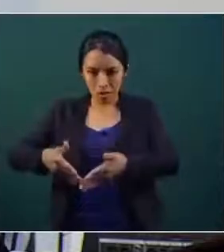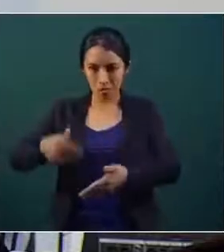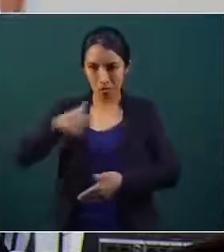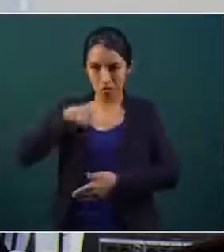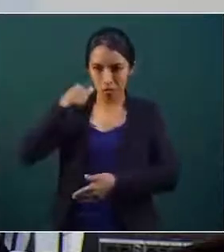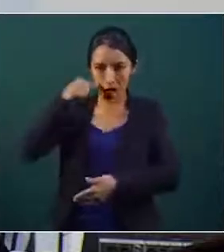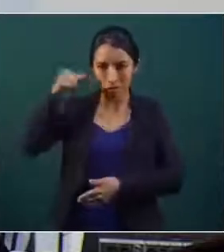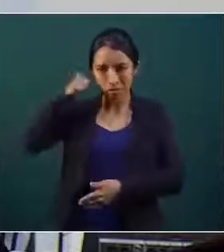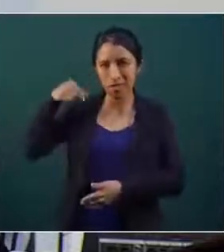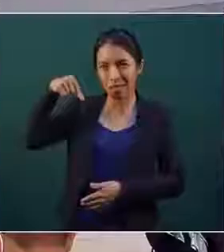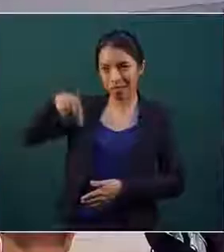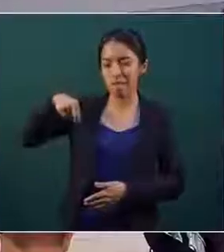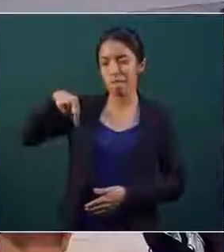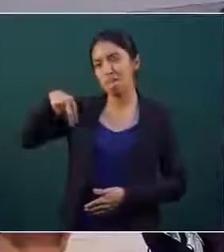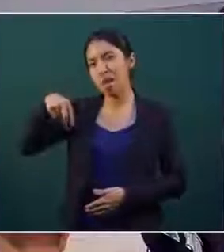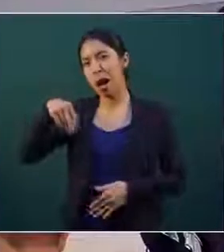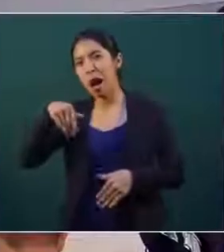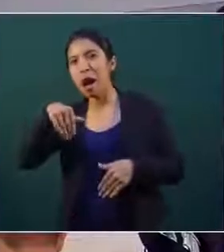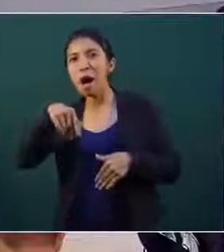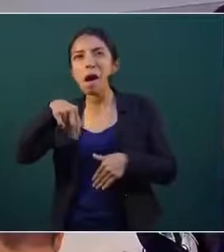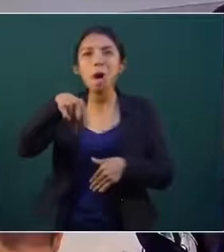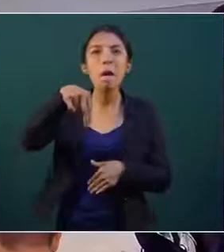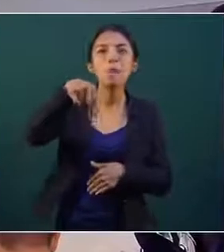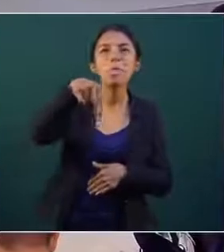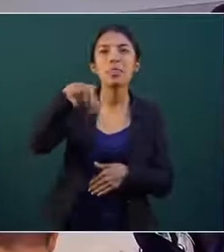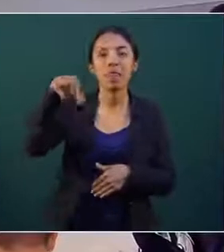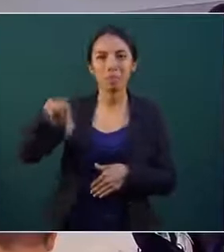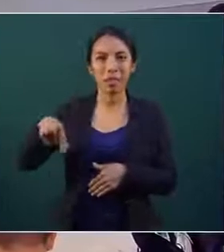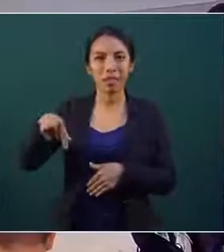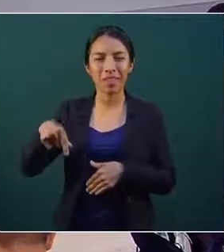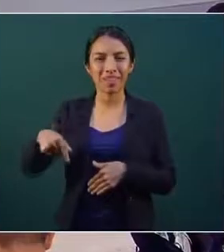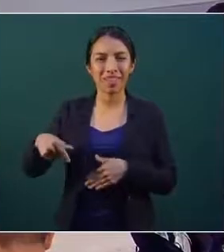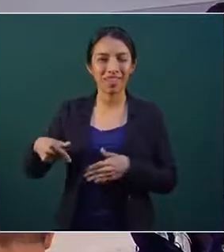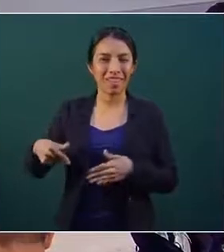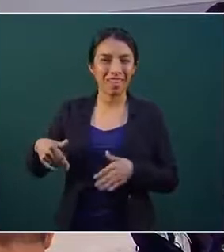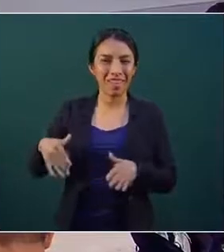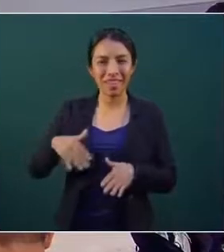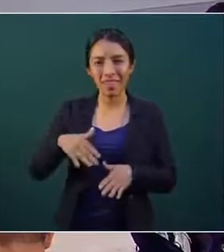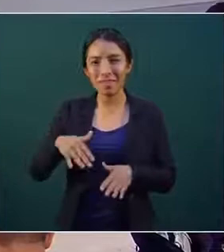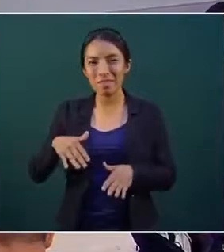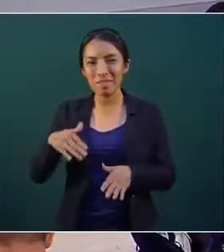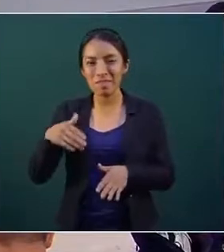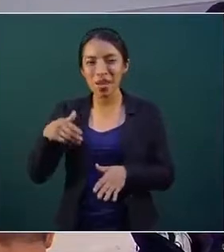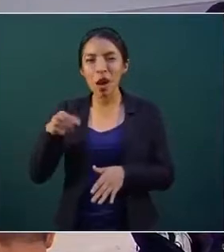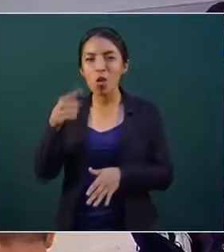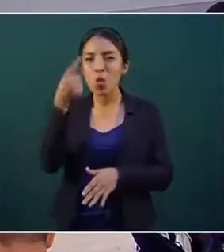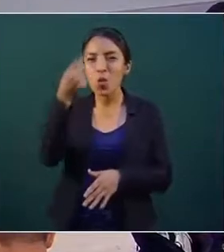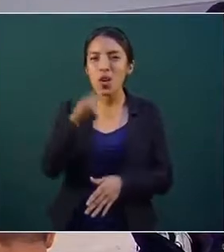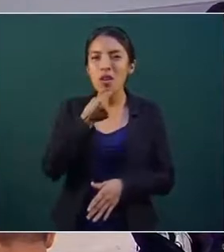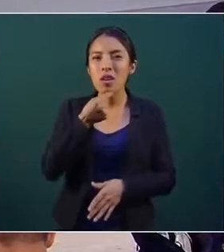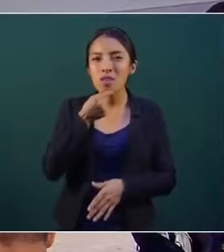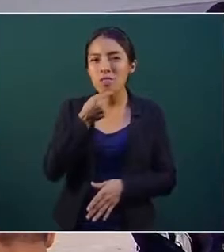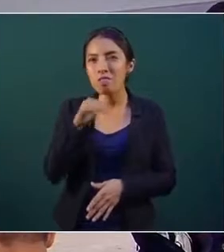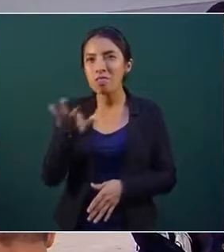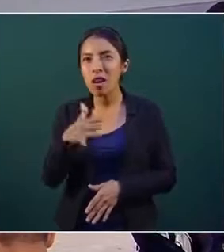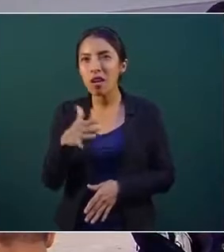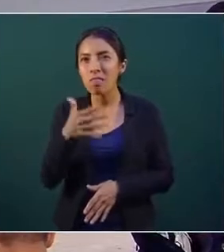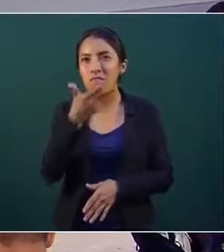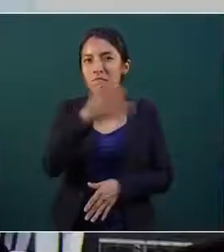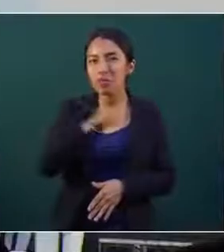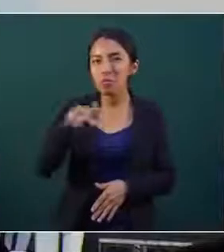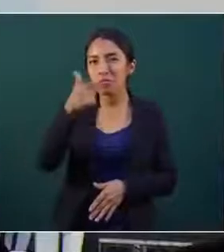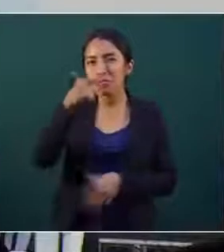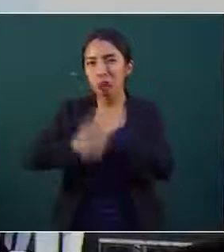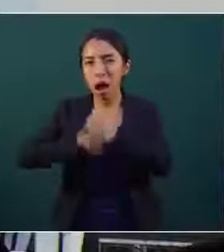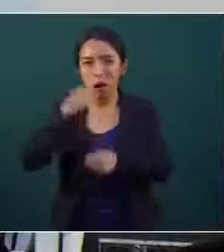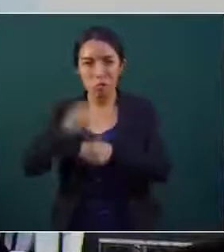por el malecón de aquí de Veracruz y un joven, un niño de 10, 12 años, al ver a